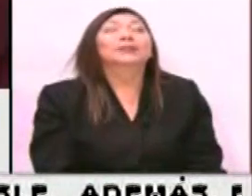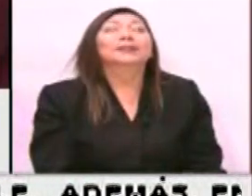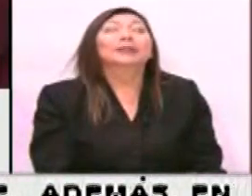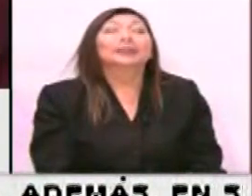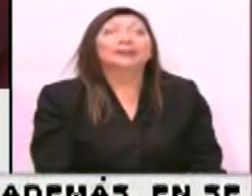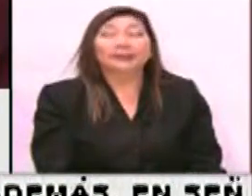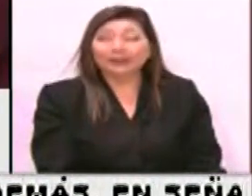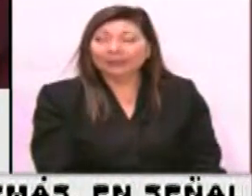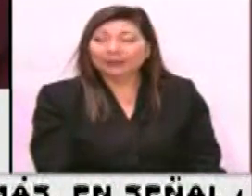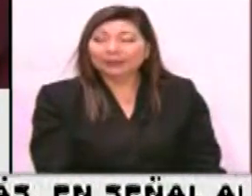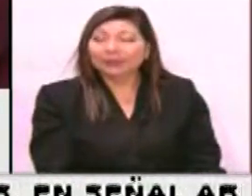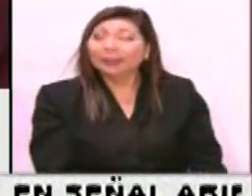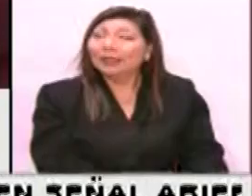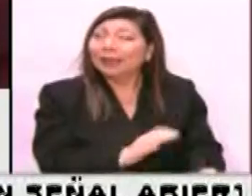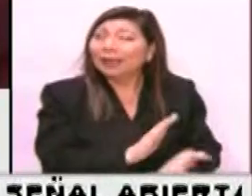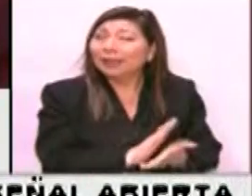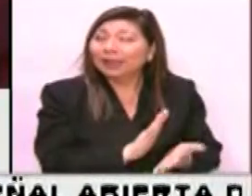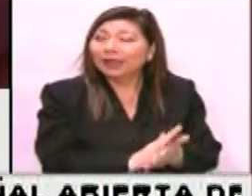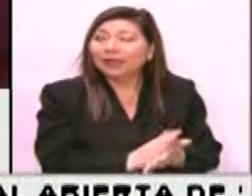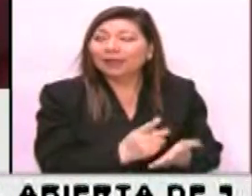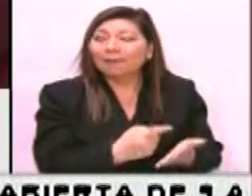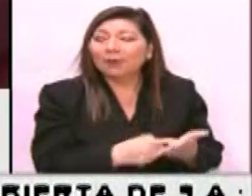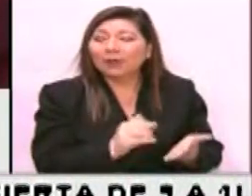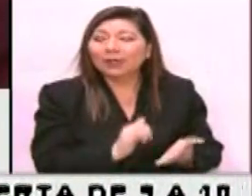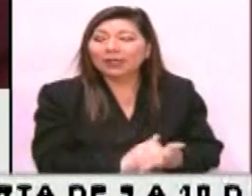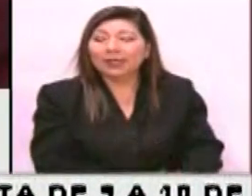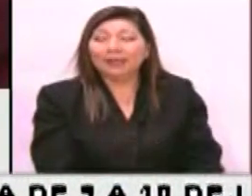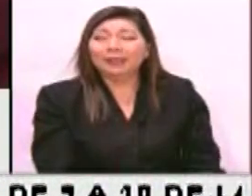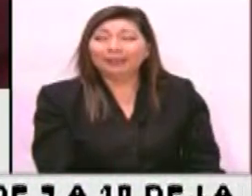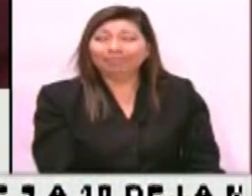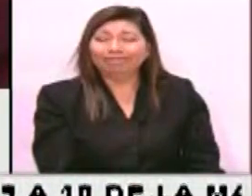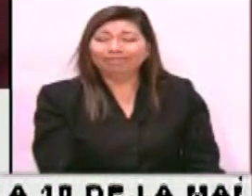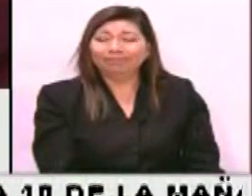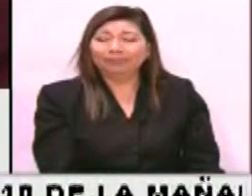alteradoras de la tranquilidad. ¿Por qué? Porque